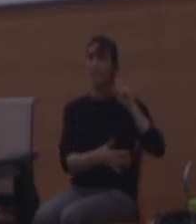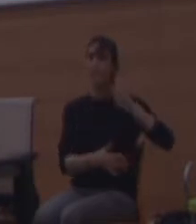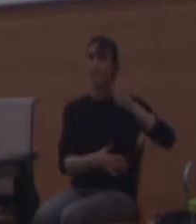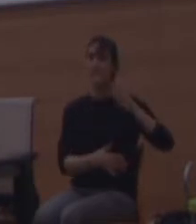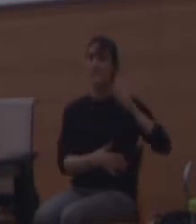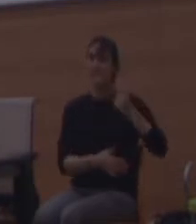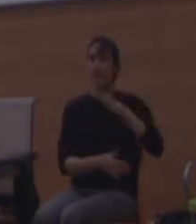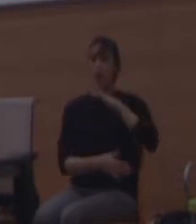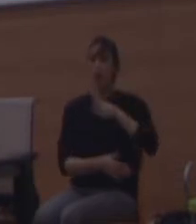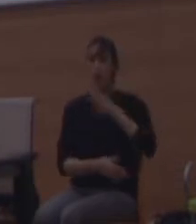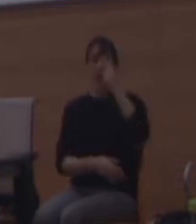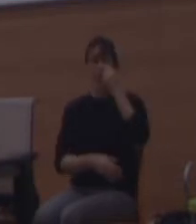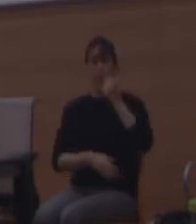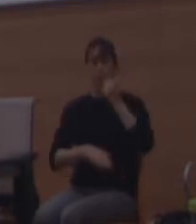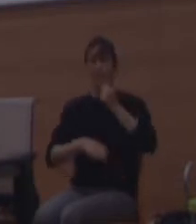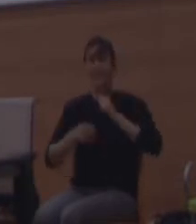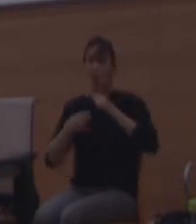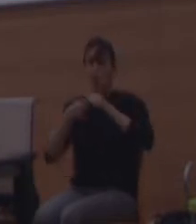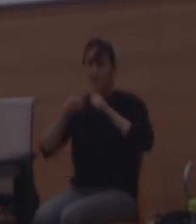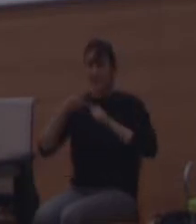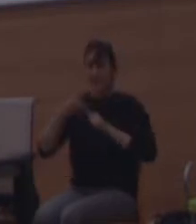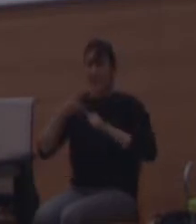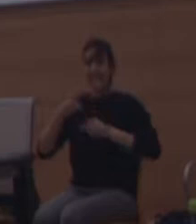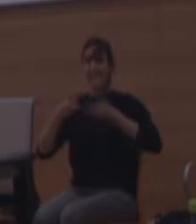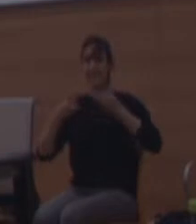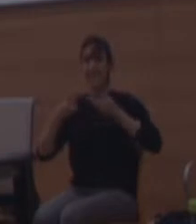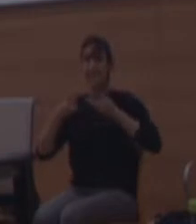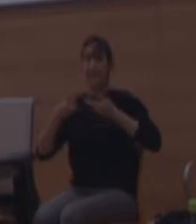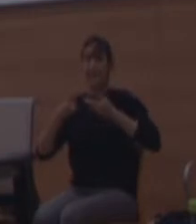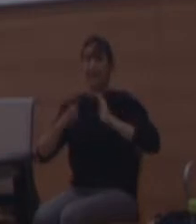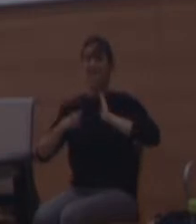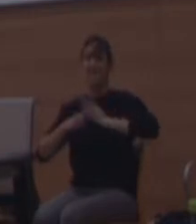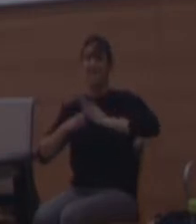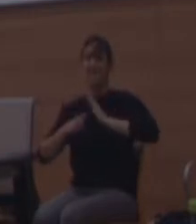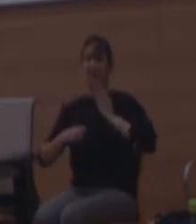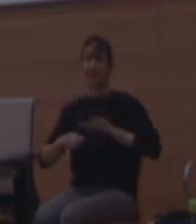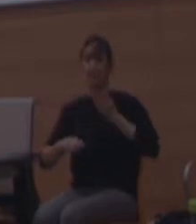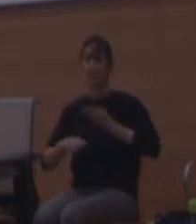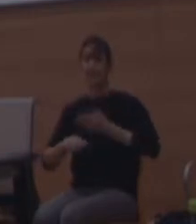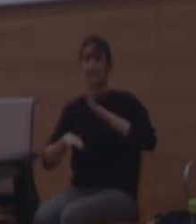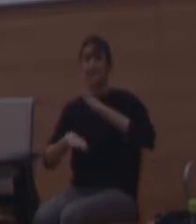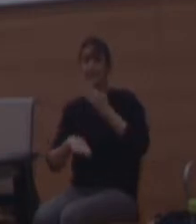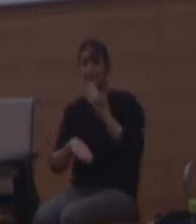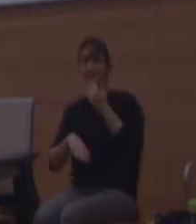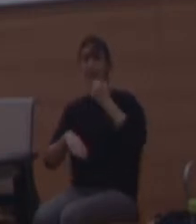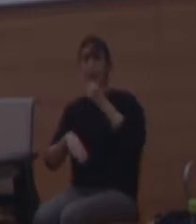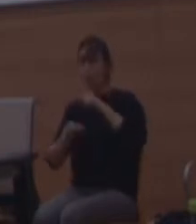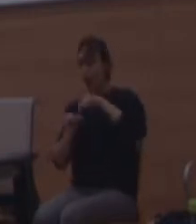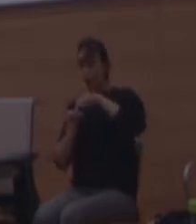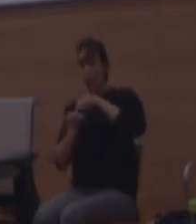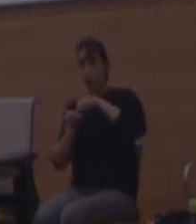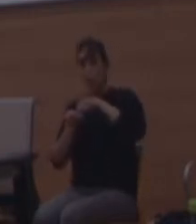del pie muy importantes a la hora de desarrollar una úlcera en los pies. Va a desarrollar